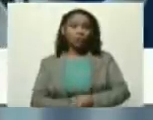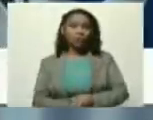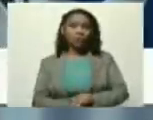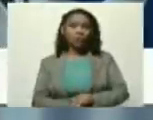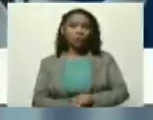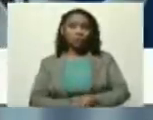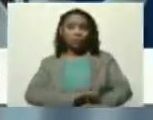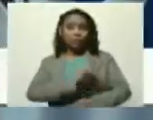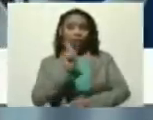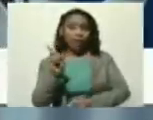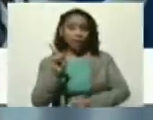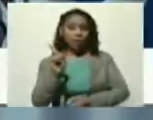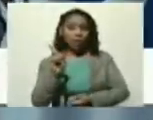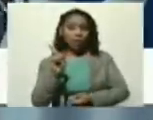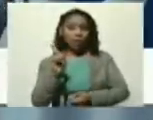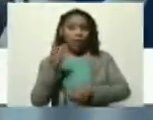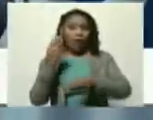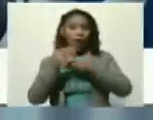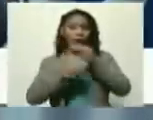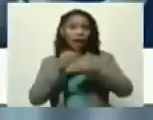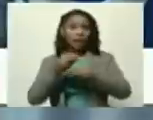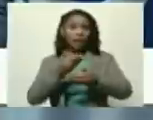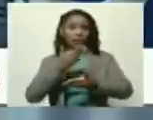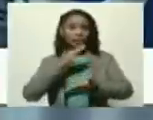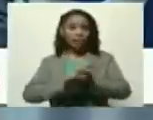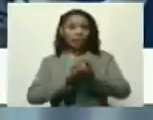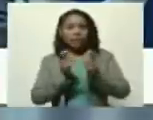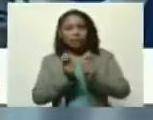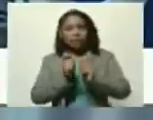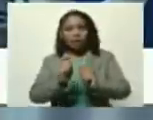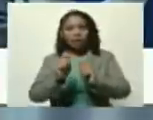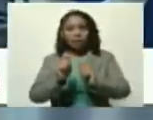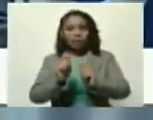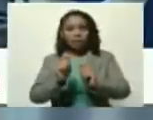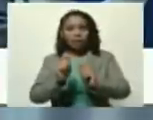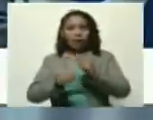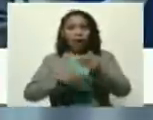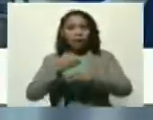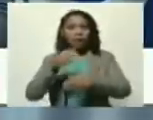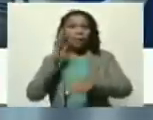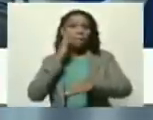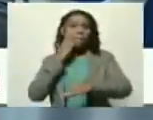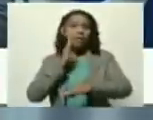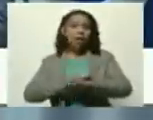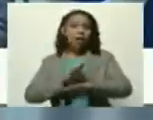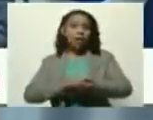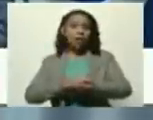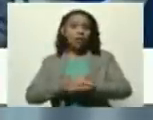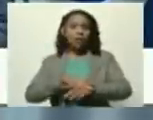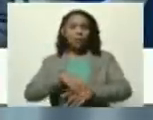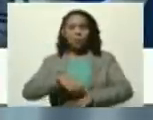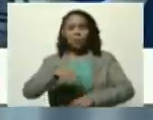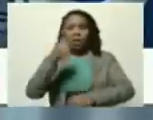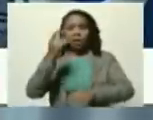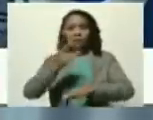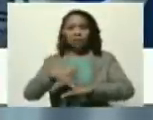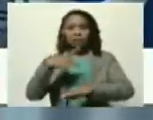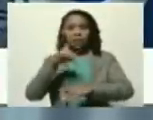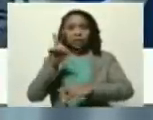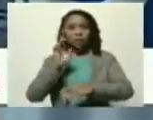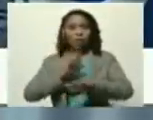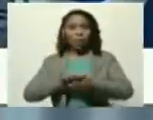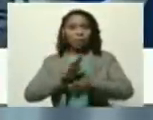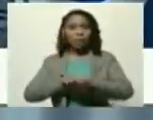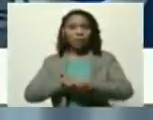estos delincuentes reciclan para intentar, repito, cometer el delito. Y lo más grave, en el caso de que sea